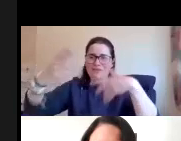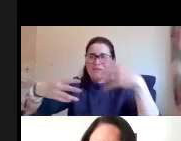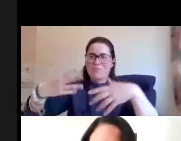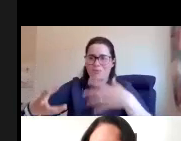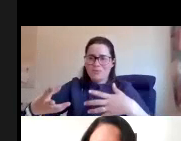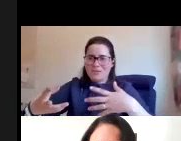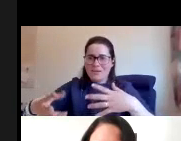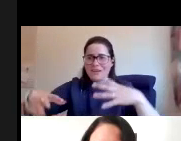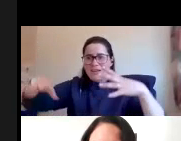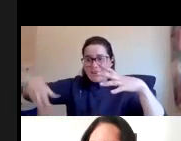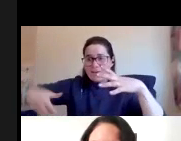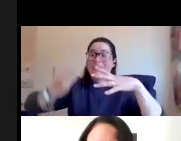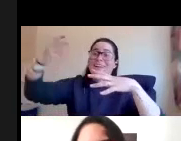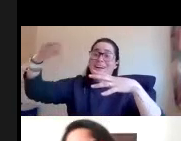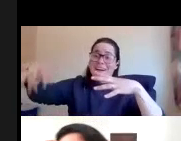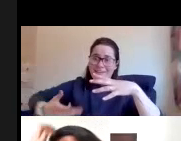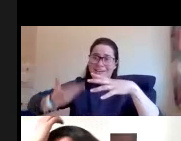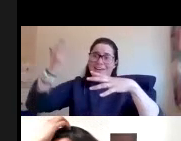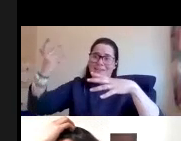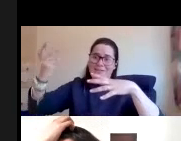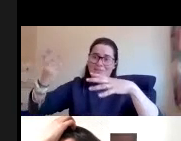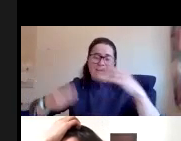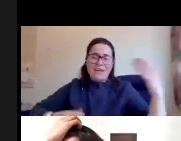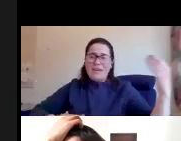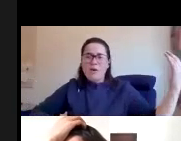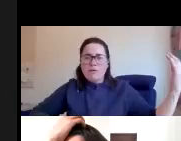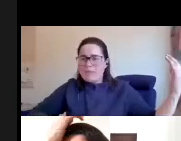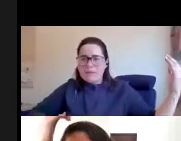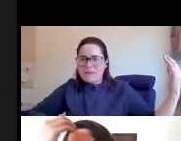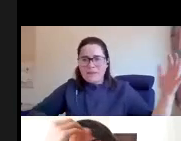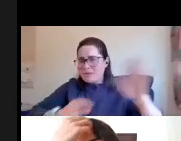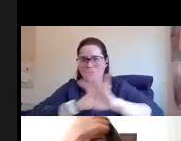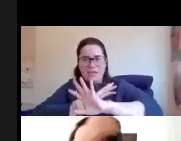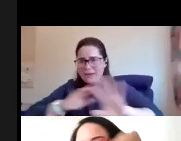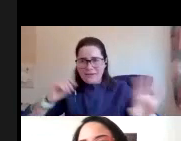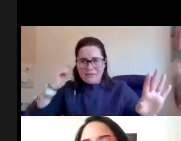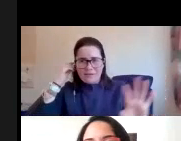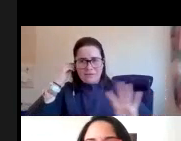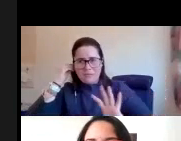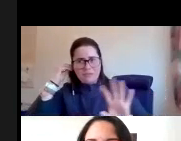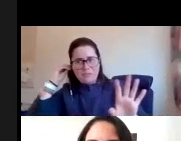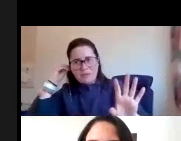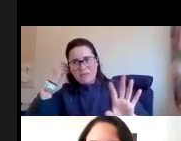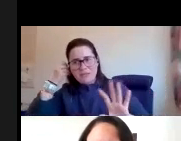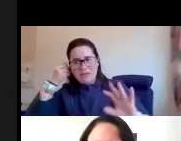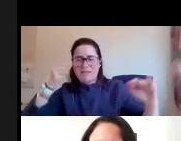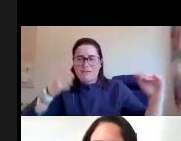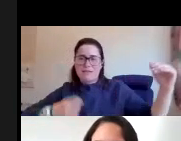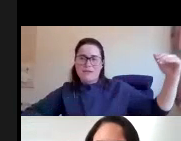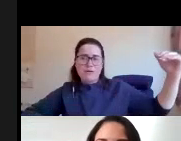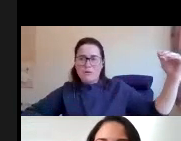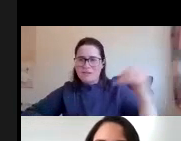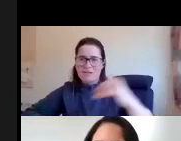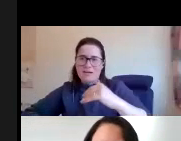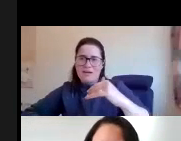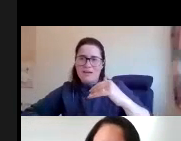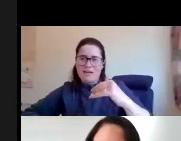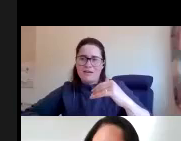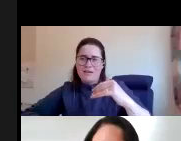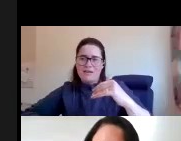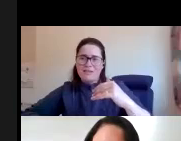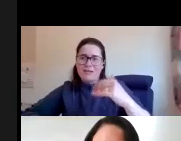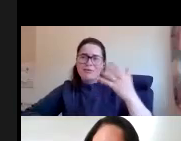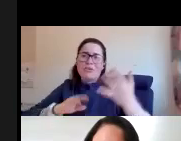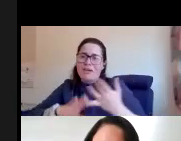se reproduzca, en lo que dragaban el lago. Y obviamente lo que hay que hacer, eso es principalmente, es que no entre